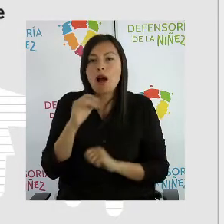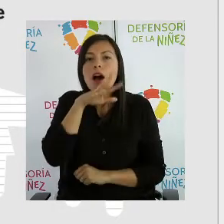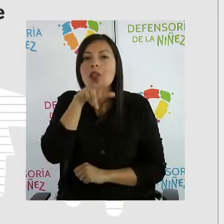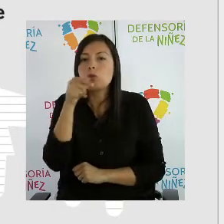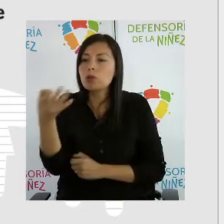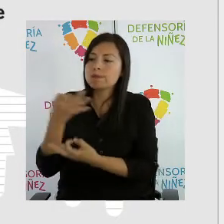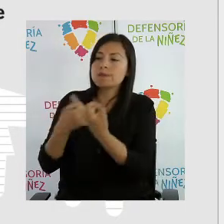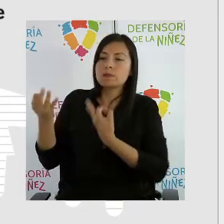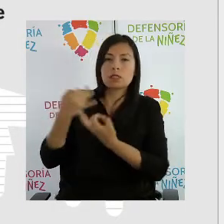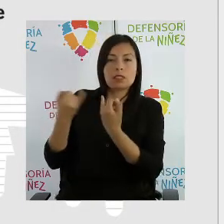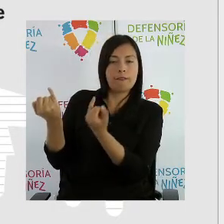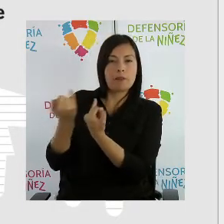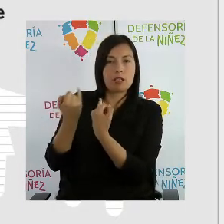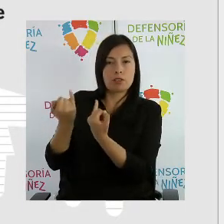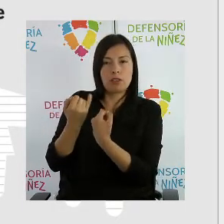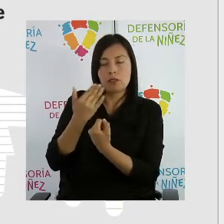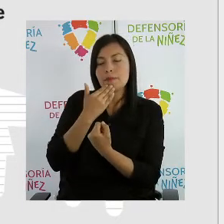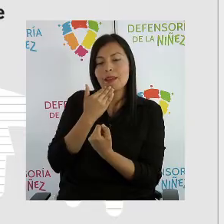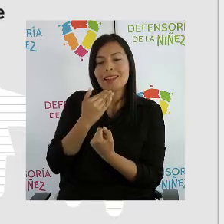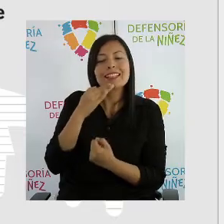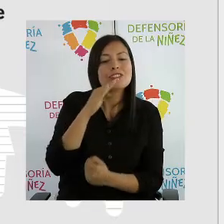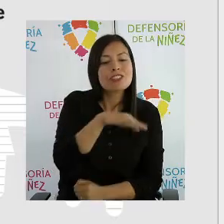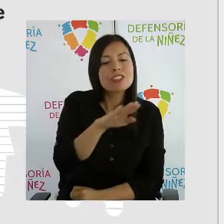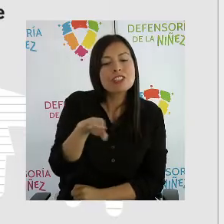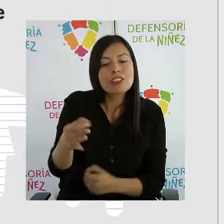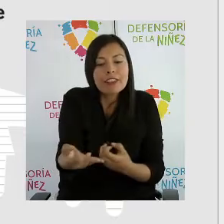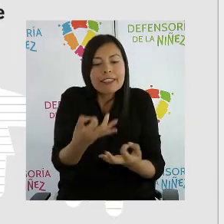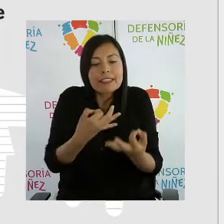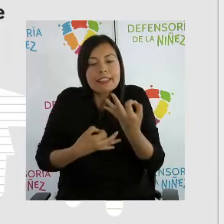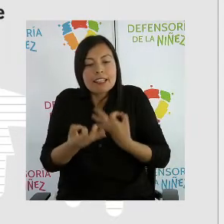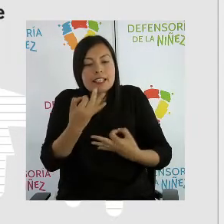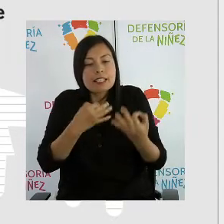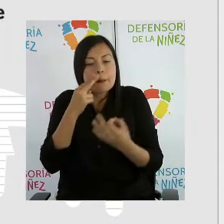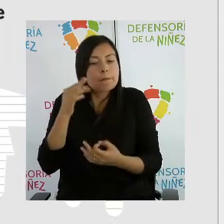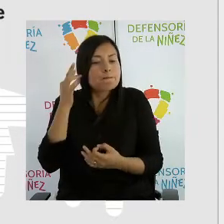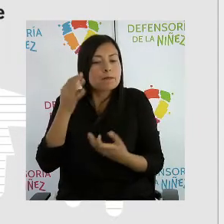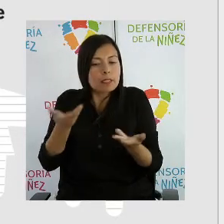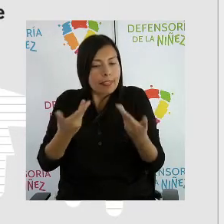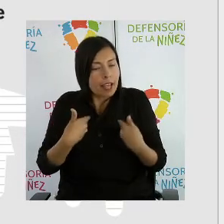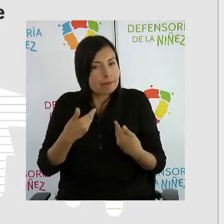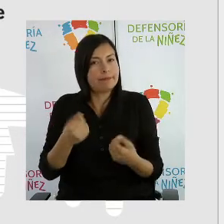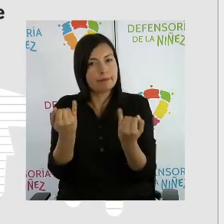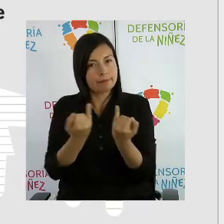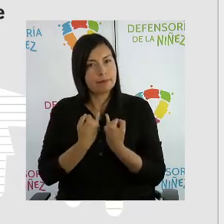que primordialmente desde los relatos que los propios niños, niñas y adolescentes son capaces de entregarnos.